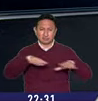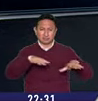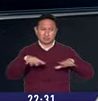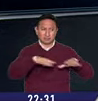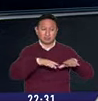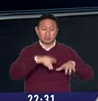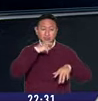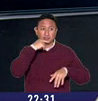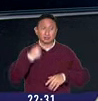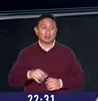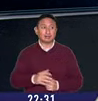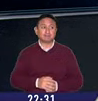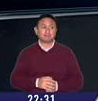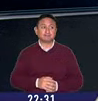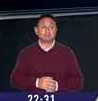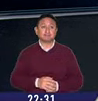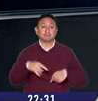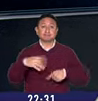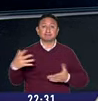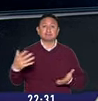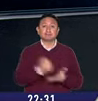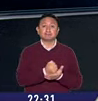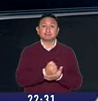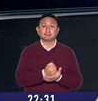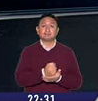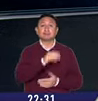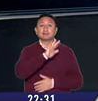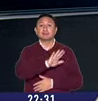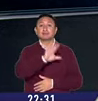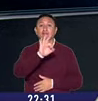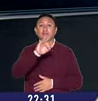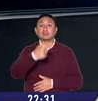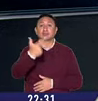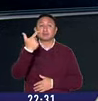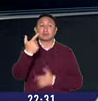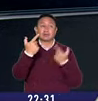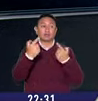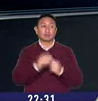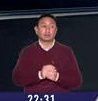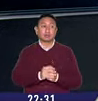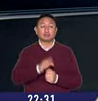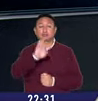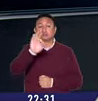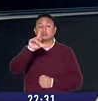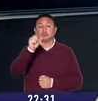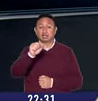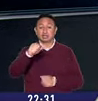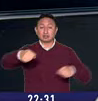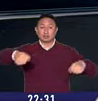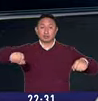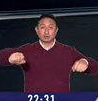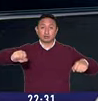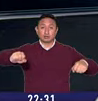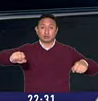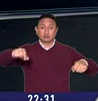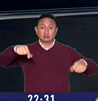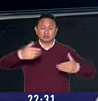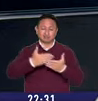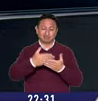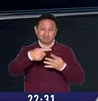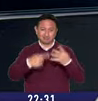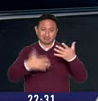de descanso, decomisando así 59 armas de fuego, municiones, motocicletas, entre